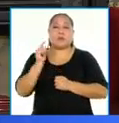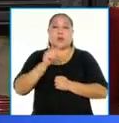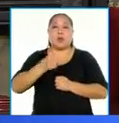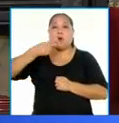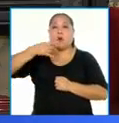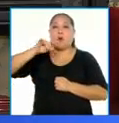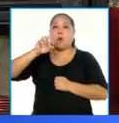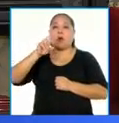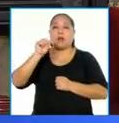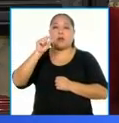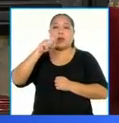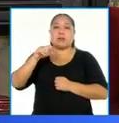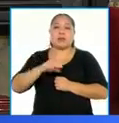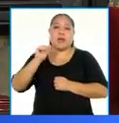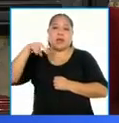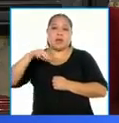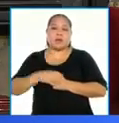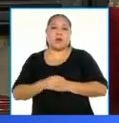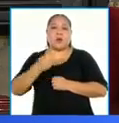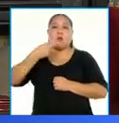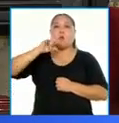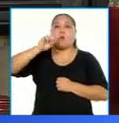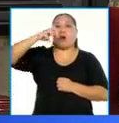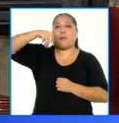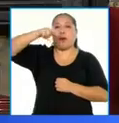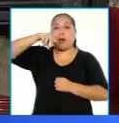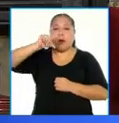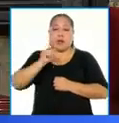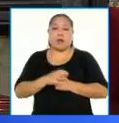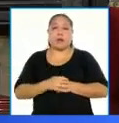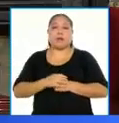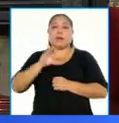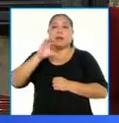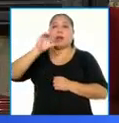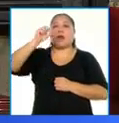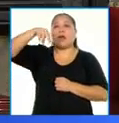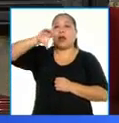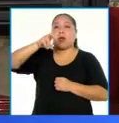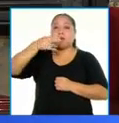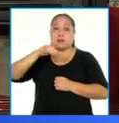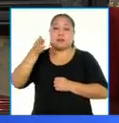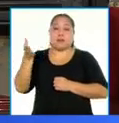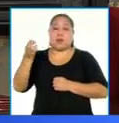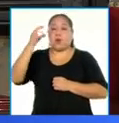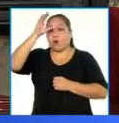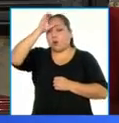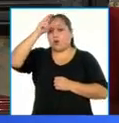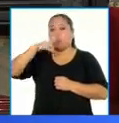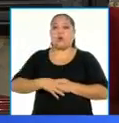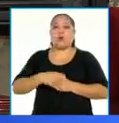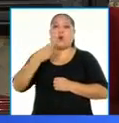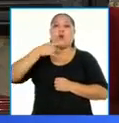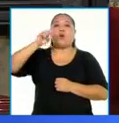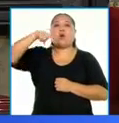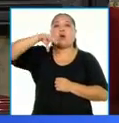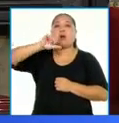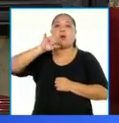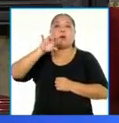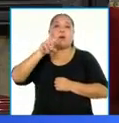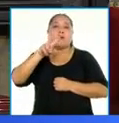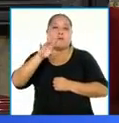en Ancash, Huamanga en Ayacucho, Canchis en Cusco, Huancavelica y Tayacaja